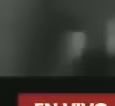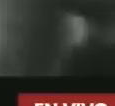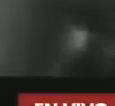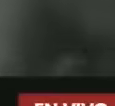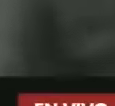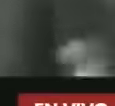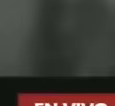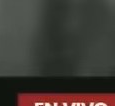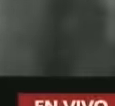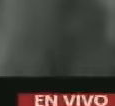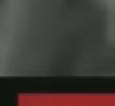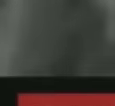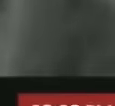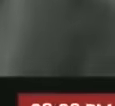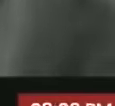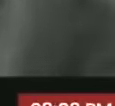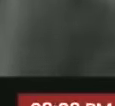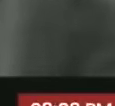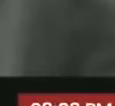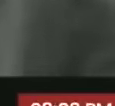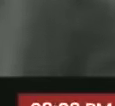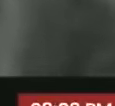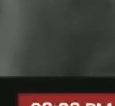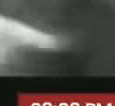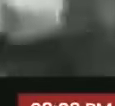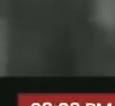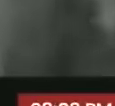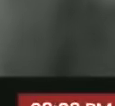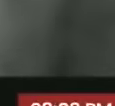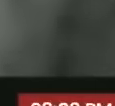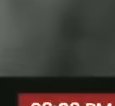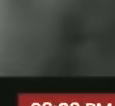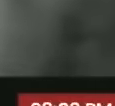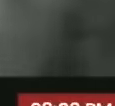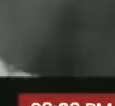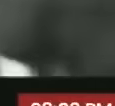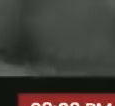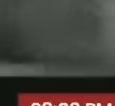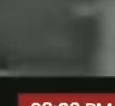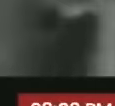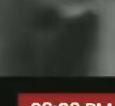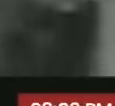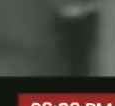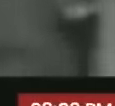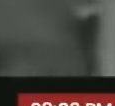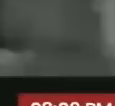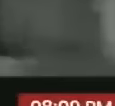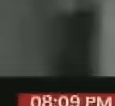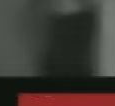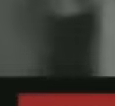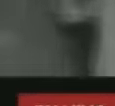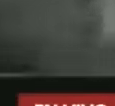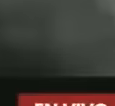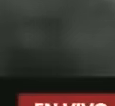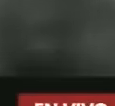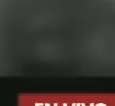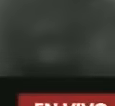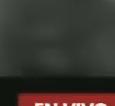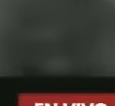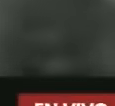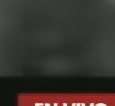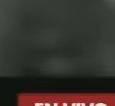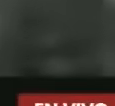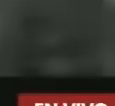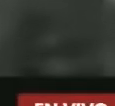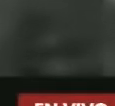¿Acaso que ellos son internacionales, son venezolanos? Y no está pidiendo ayuda a extranjeros, chicos, para que no nos aíslen y intervengan en asuntos